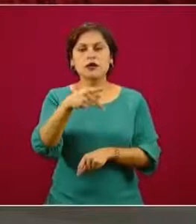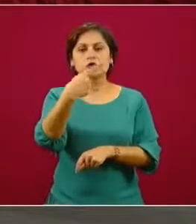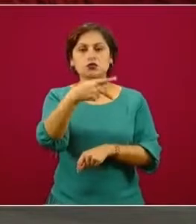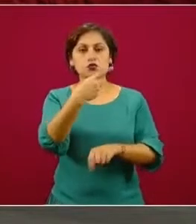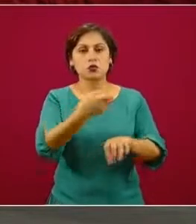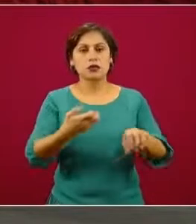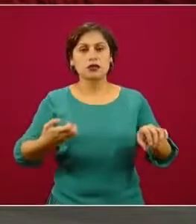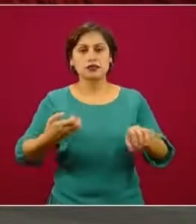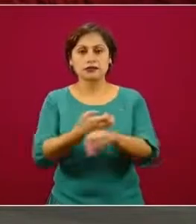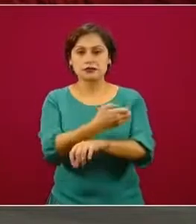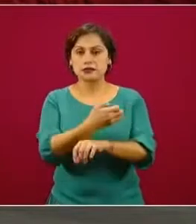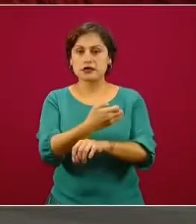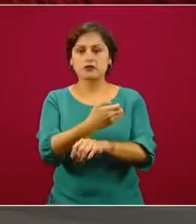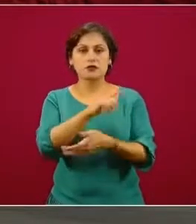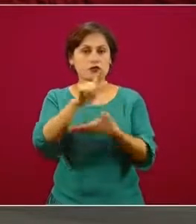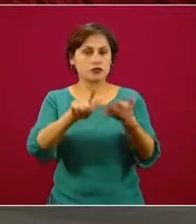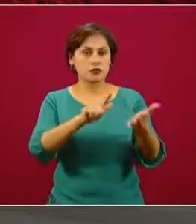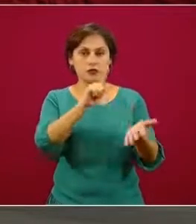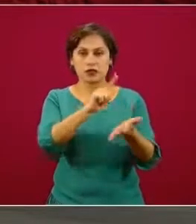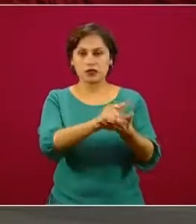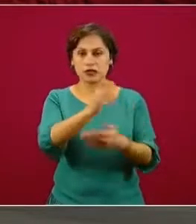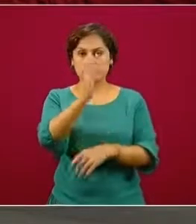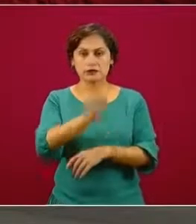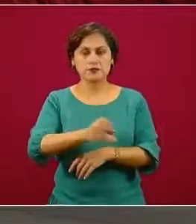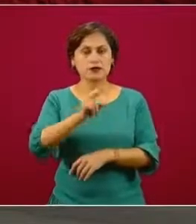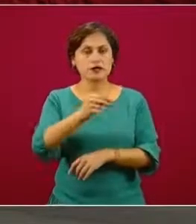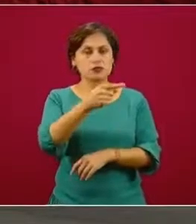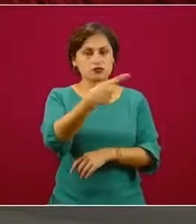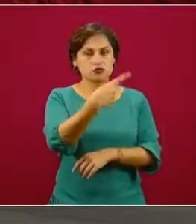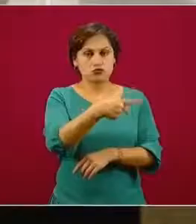tendría cualquier otra pareja? Es decir,